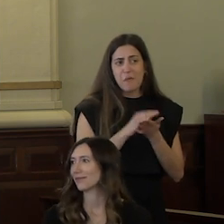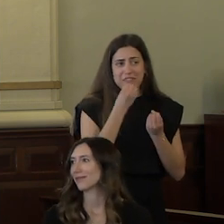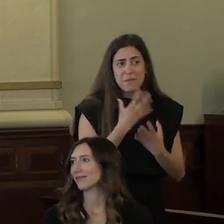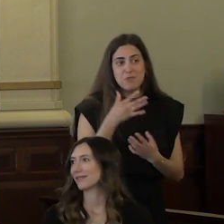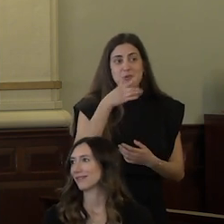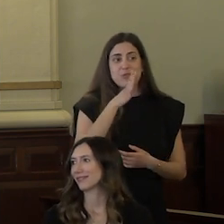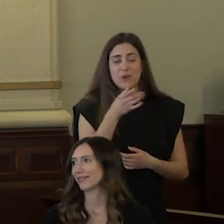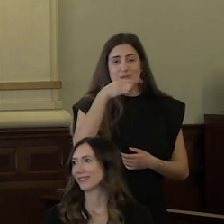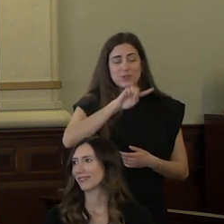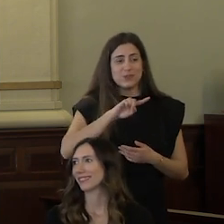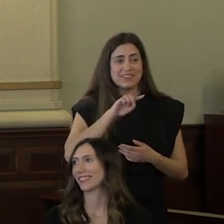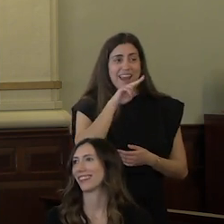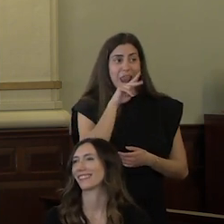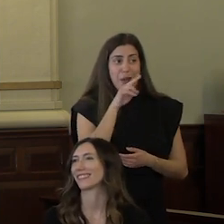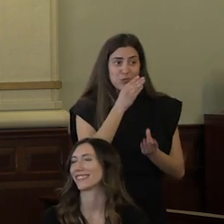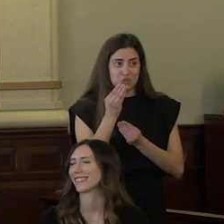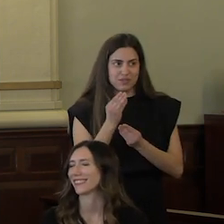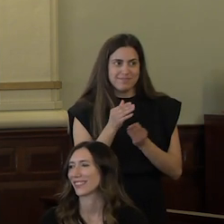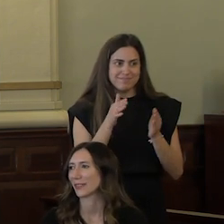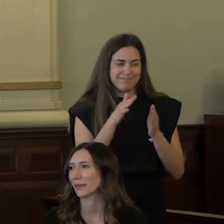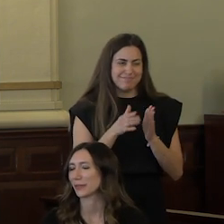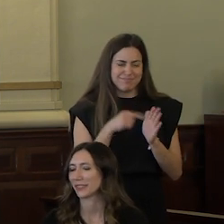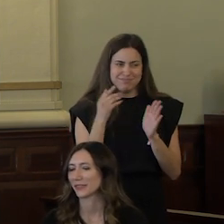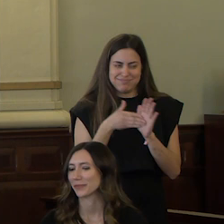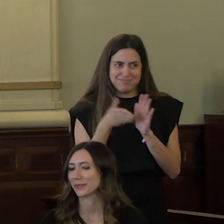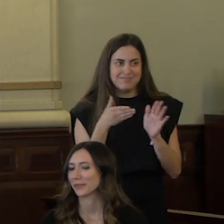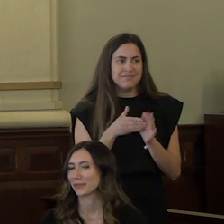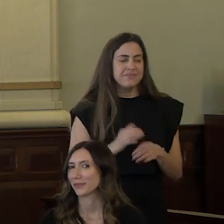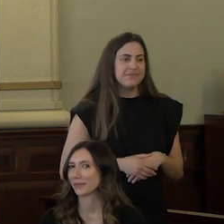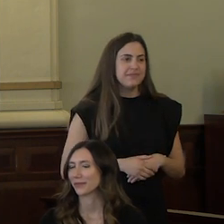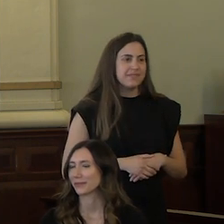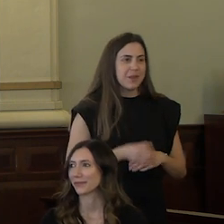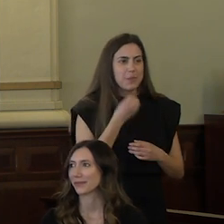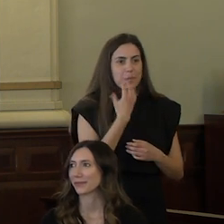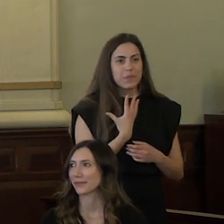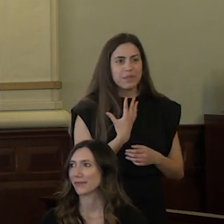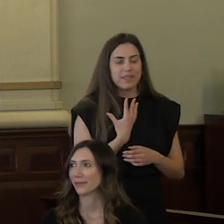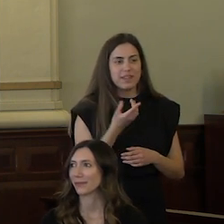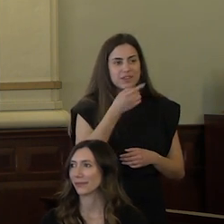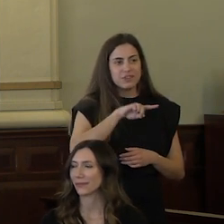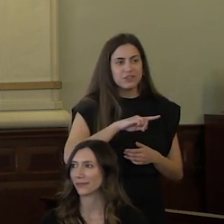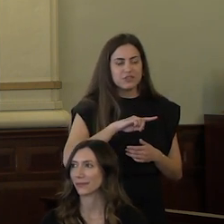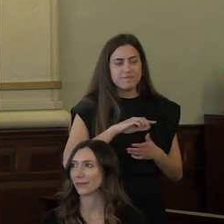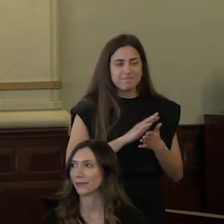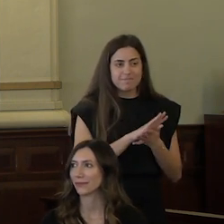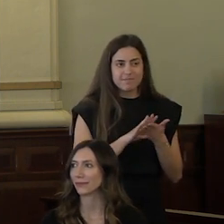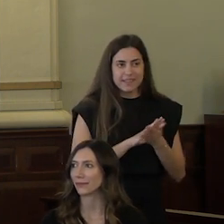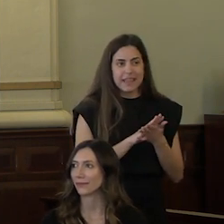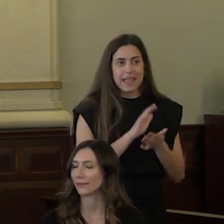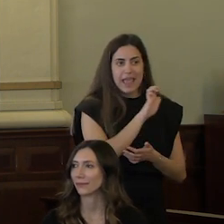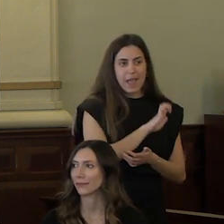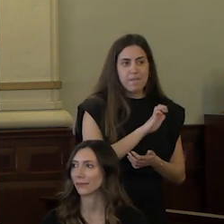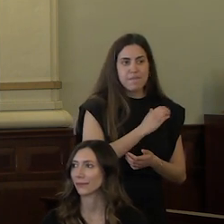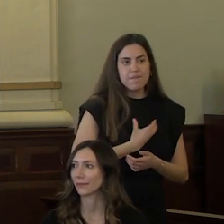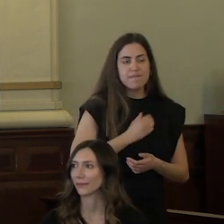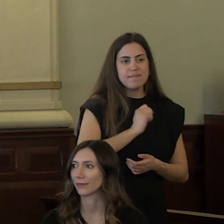y deprisa a veces. Bueno, pues ya hemos hablado tanto Emilio, el